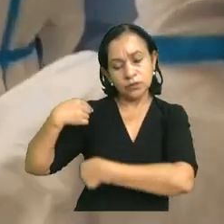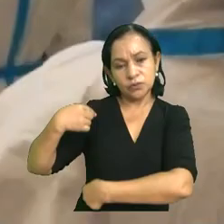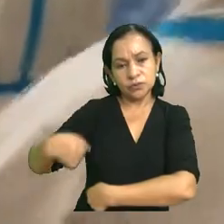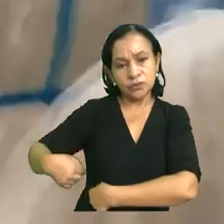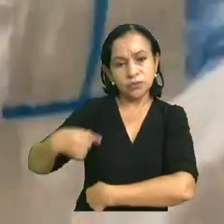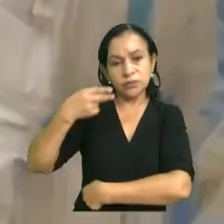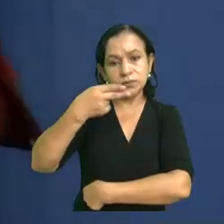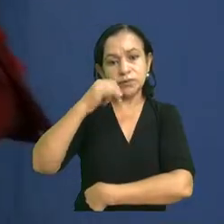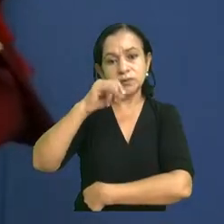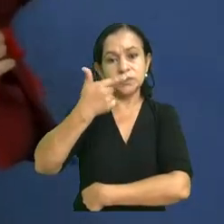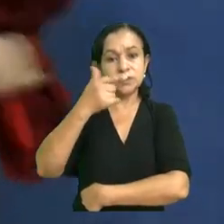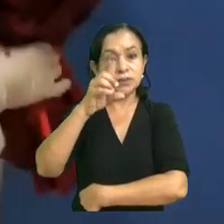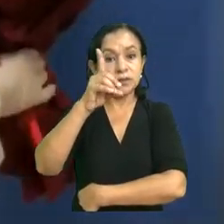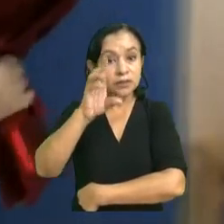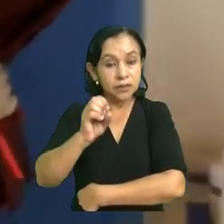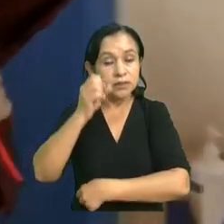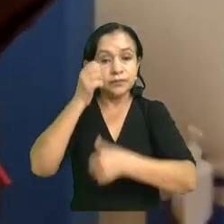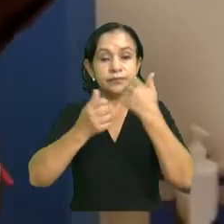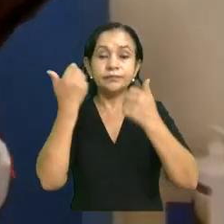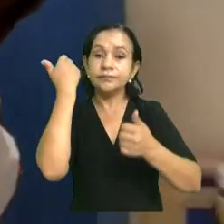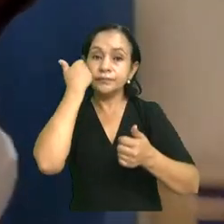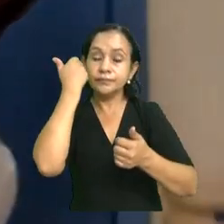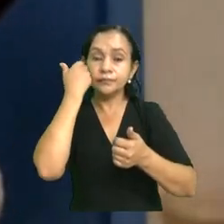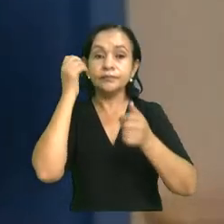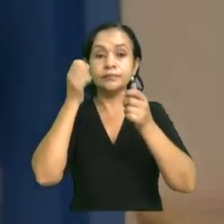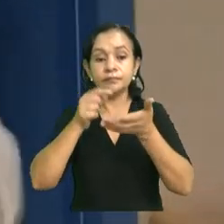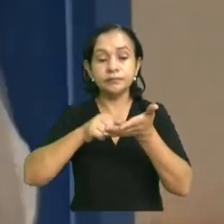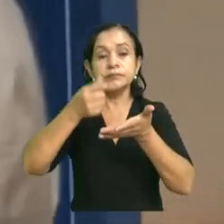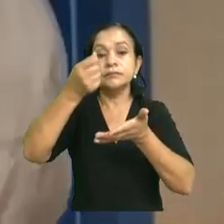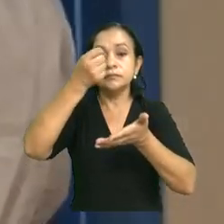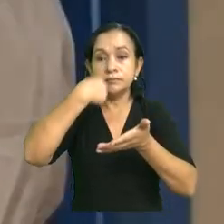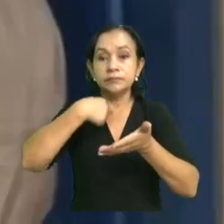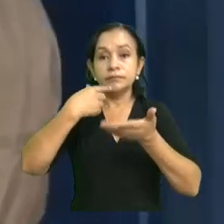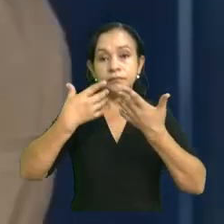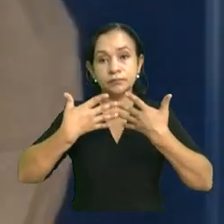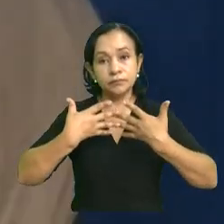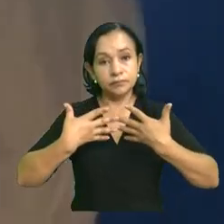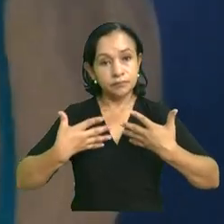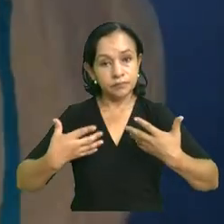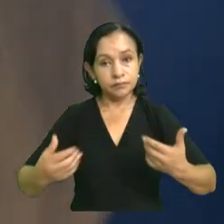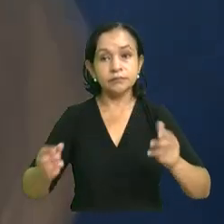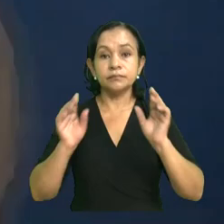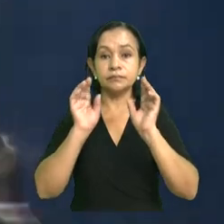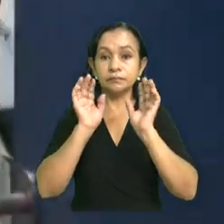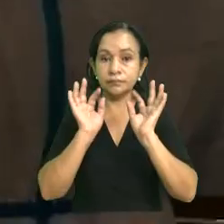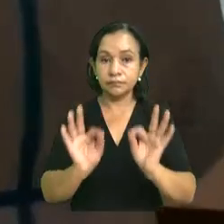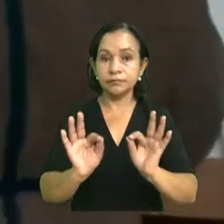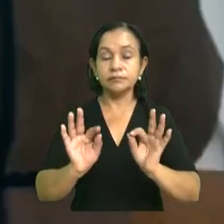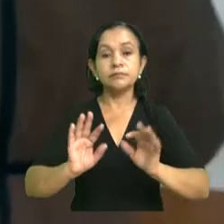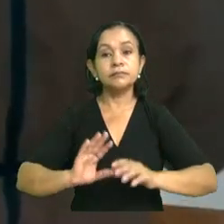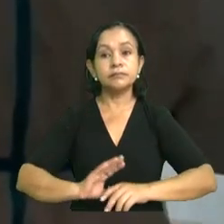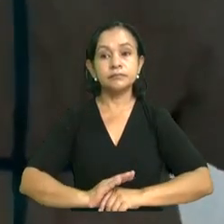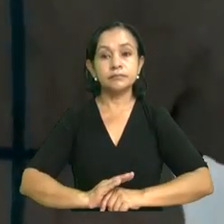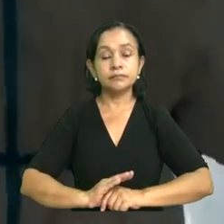cambio hormonal causado por la enfermedad y los tratamientos empiece a funcionar correctamente.